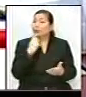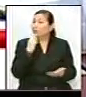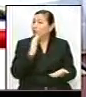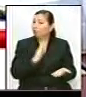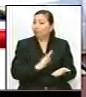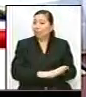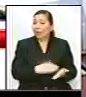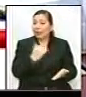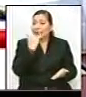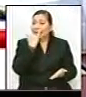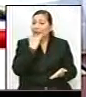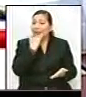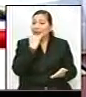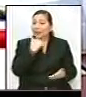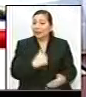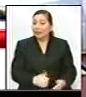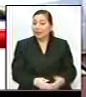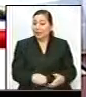un error